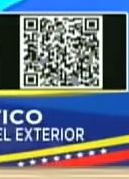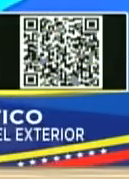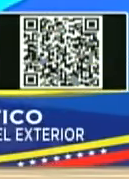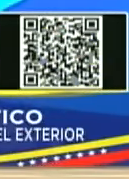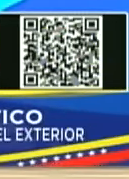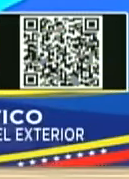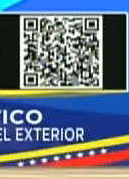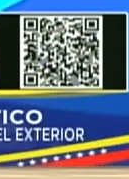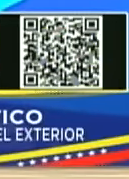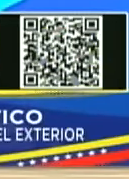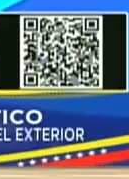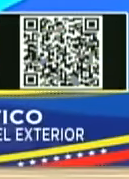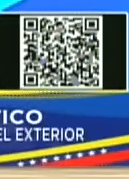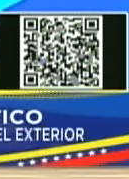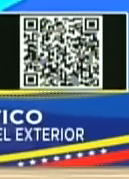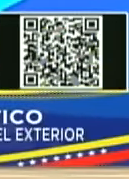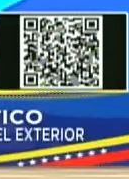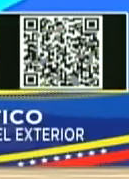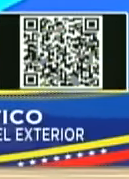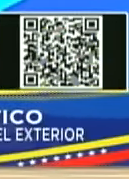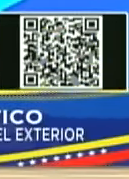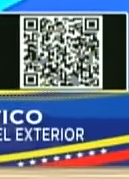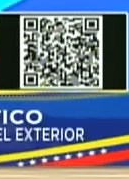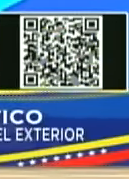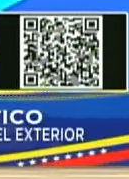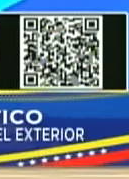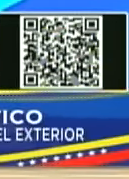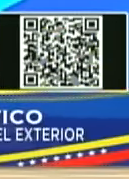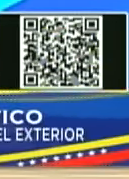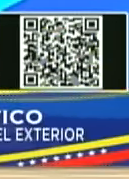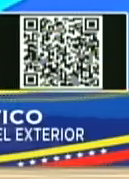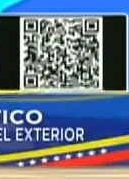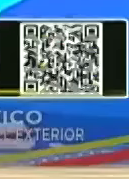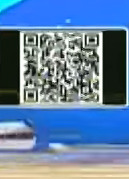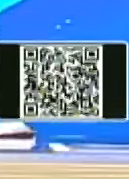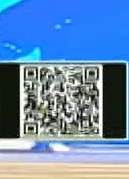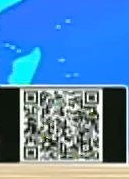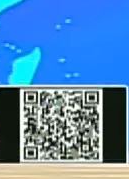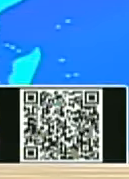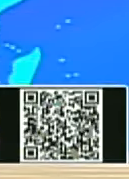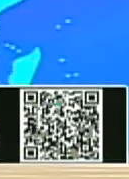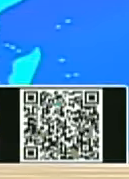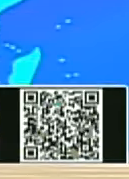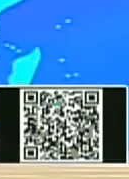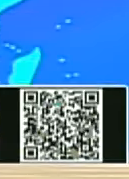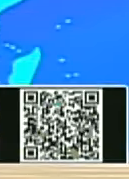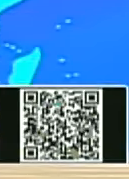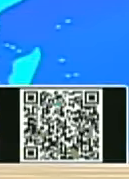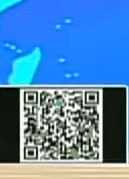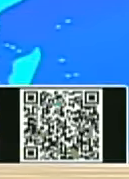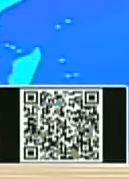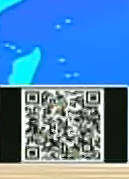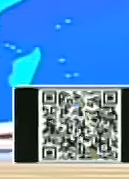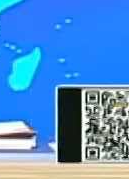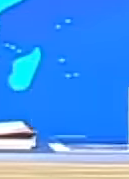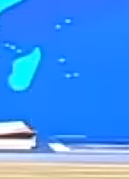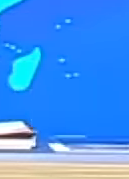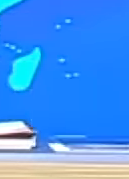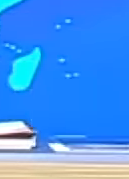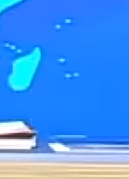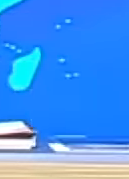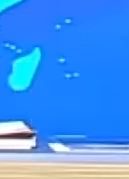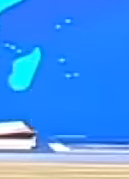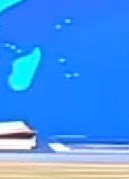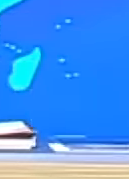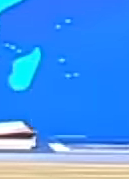energía rebelde, y fundaron los cumbés, los palenques, y nos dejaron una herencia de rebeldía